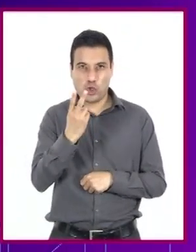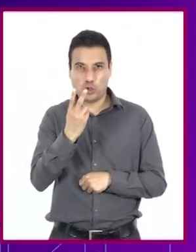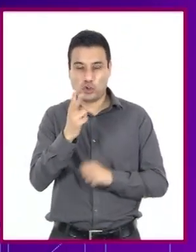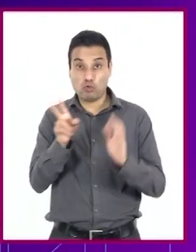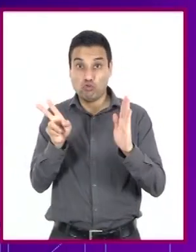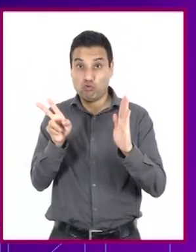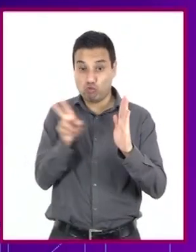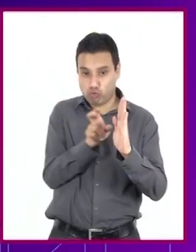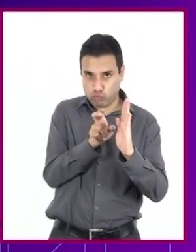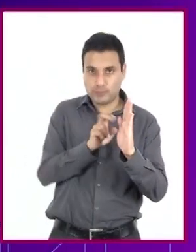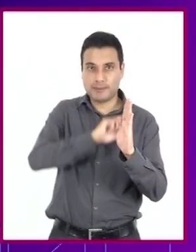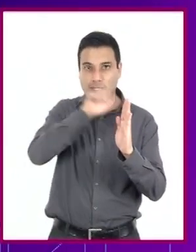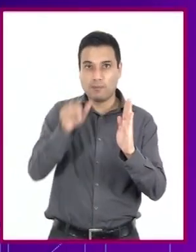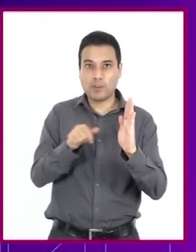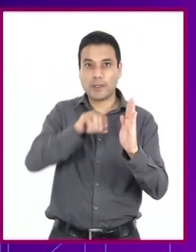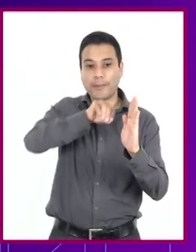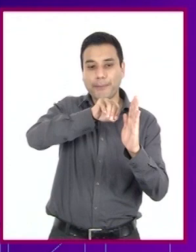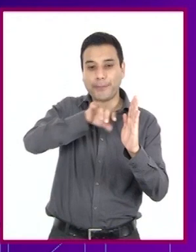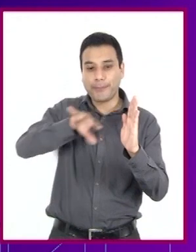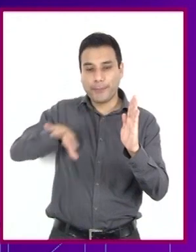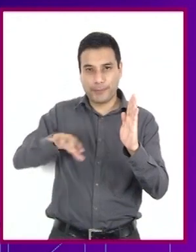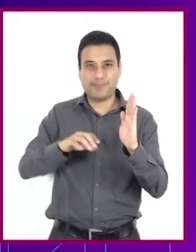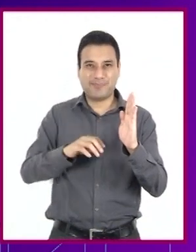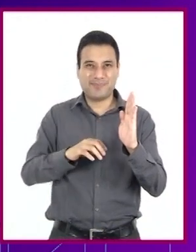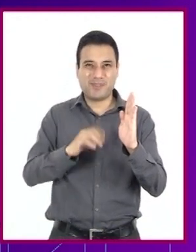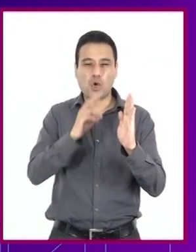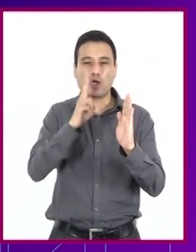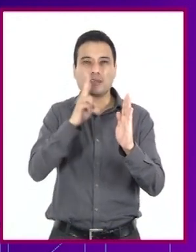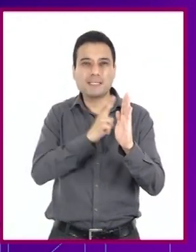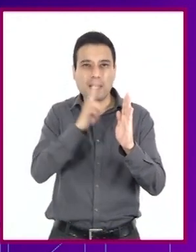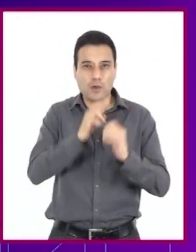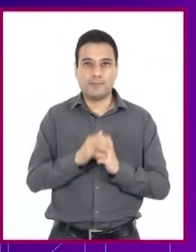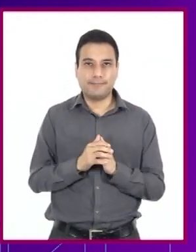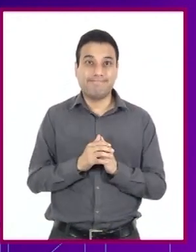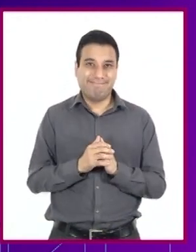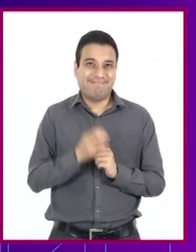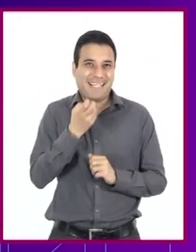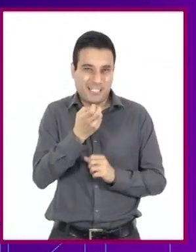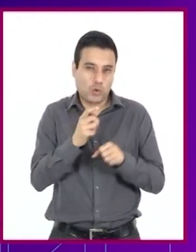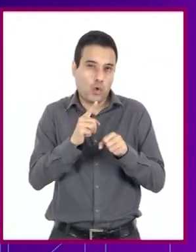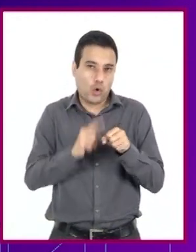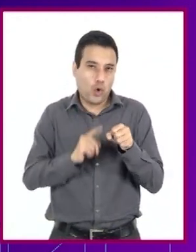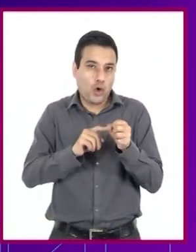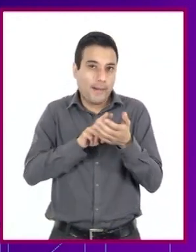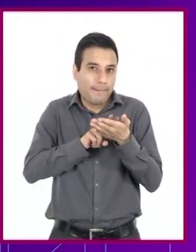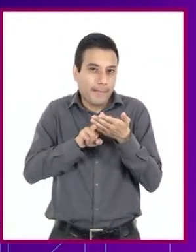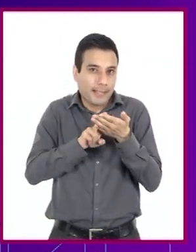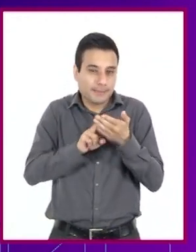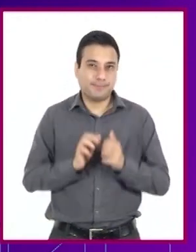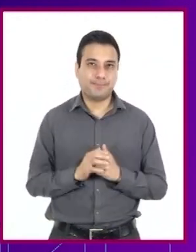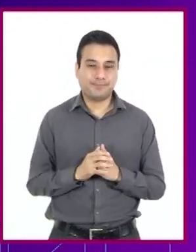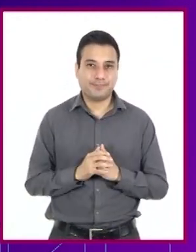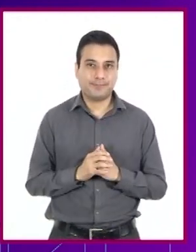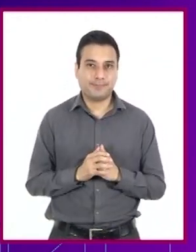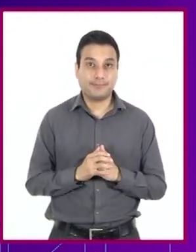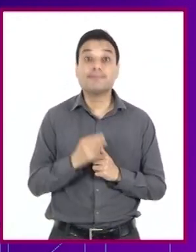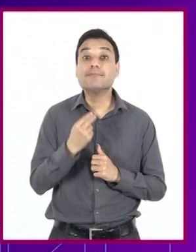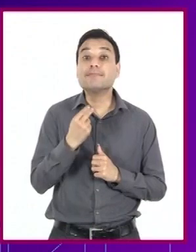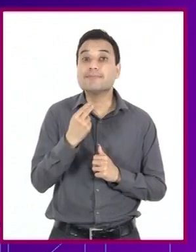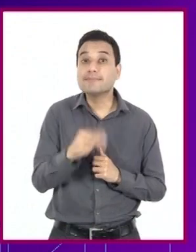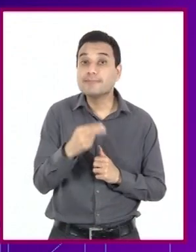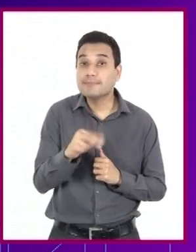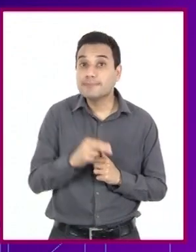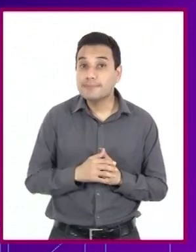la clorofila, que le da el color verde a las plantas y capta la luz solar. Estamos hablando